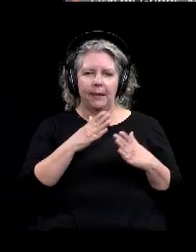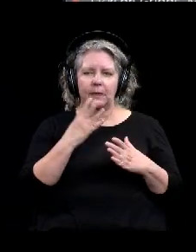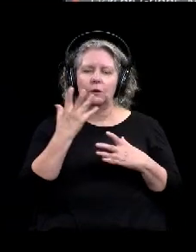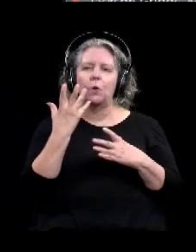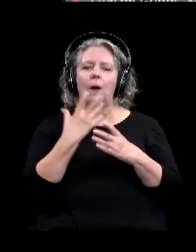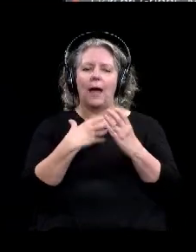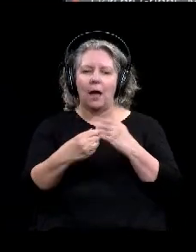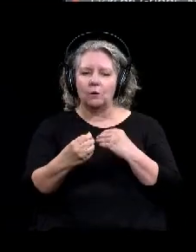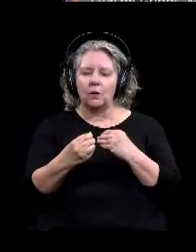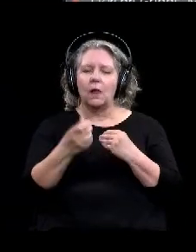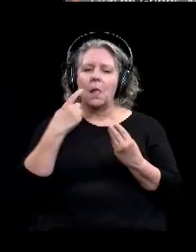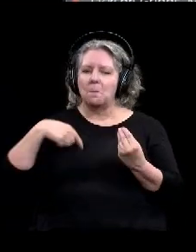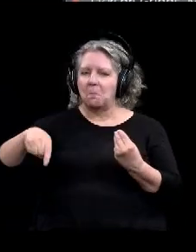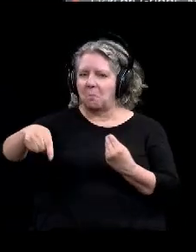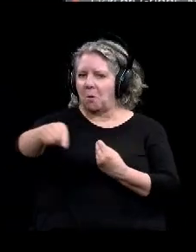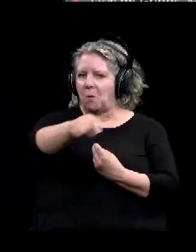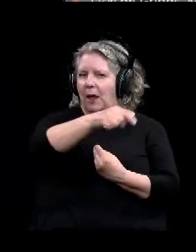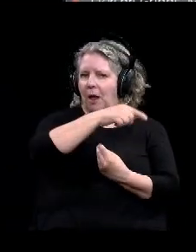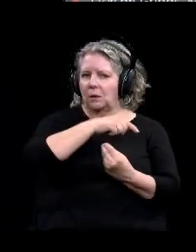comunidad